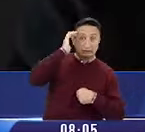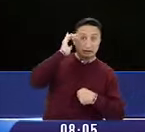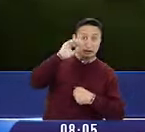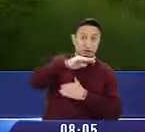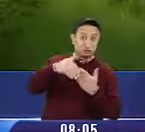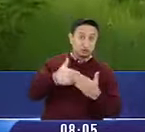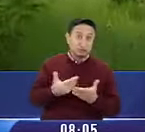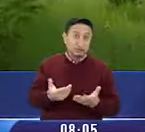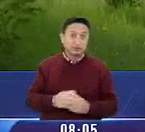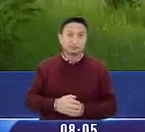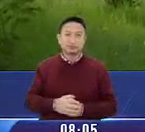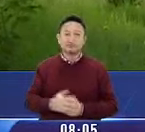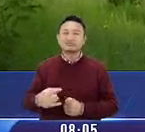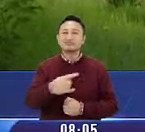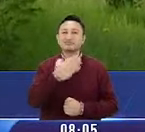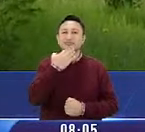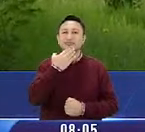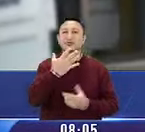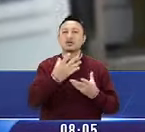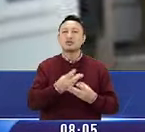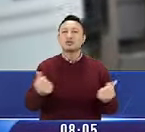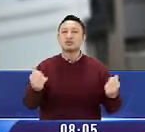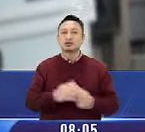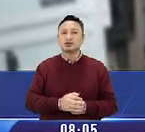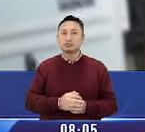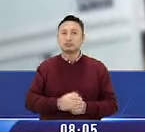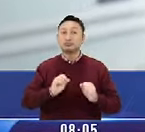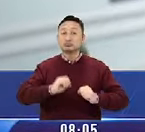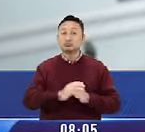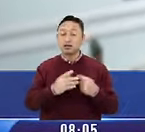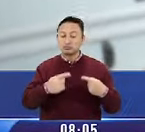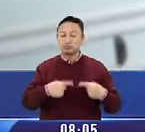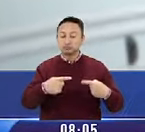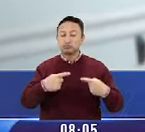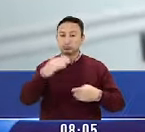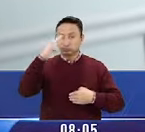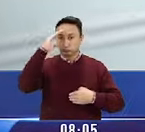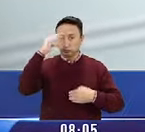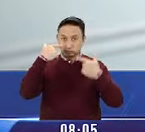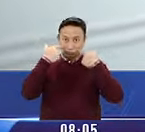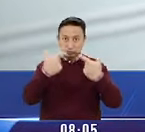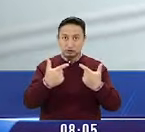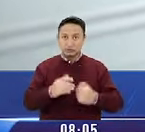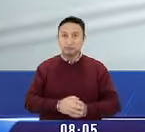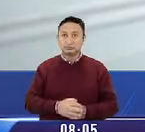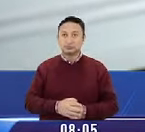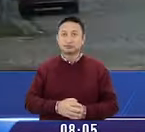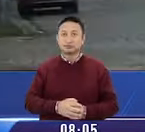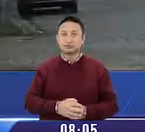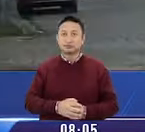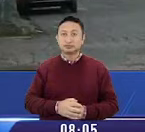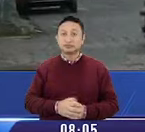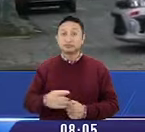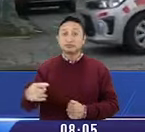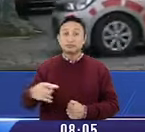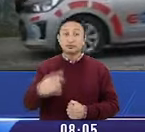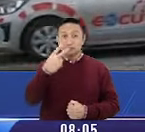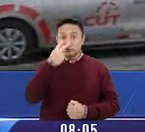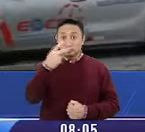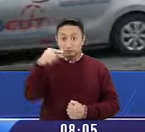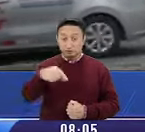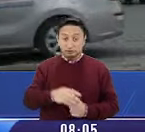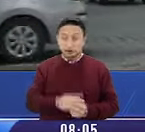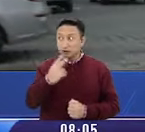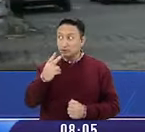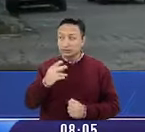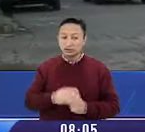barrio. La solución a corto plazo, explican, es el recorrido permanente de la Policía Nacional, que al hacer presencia, al menos los maleantes